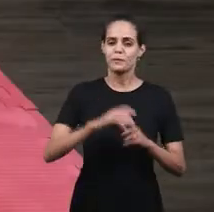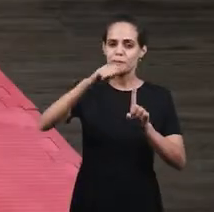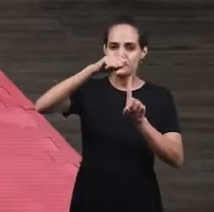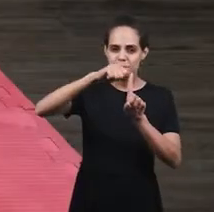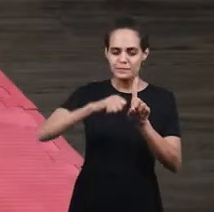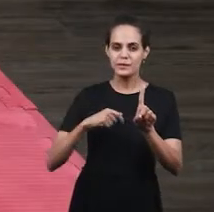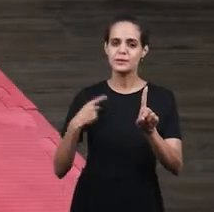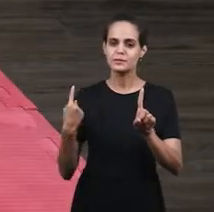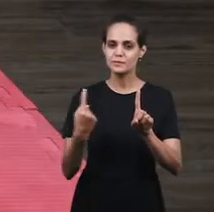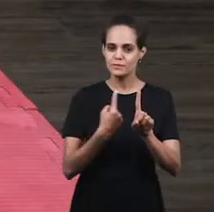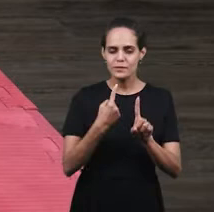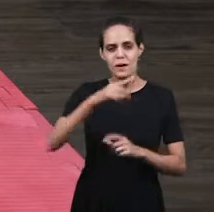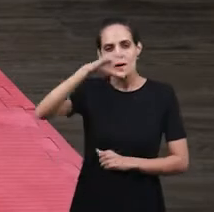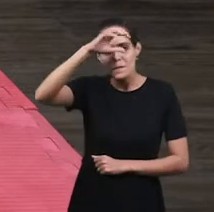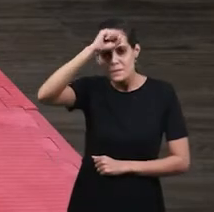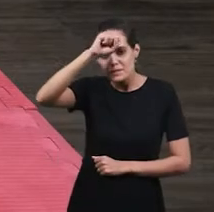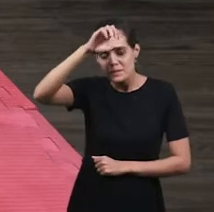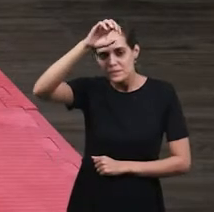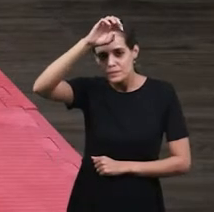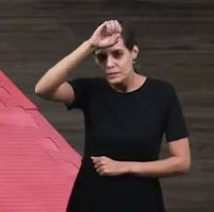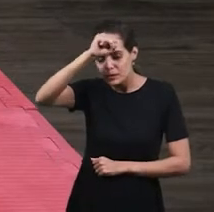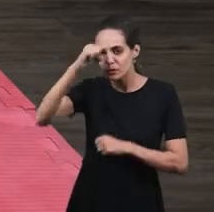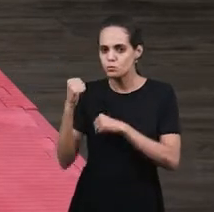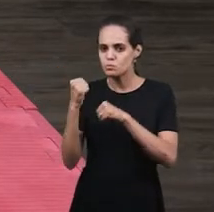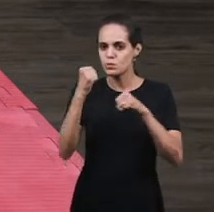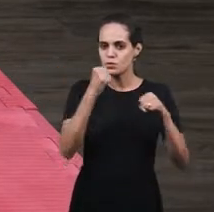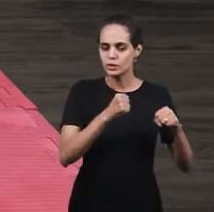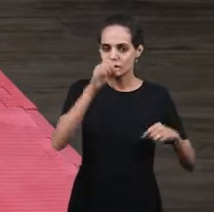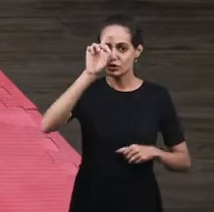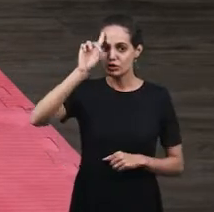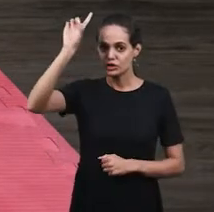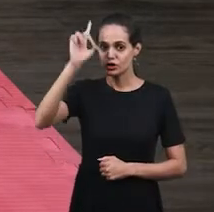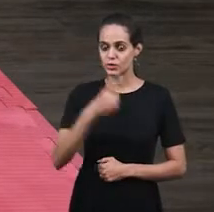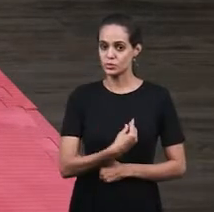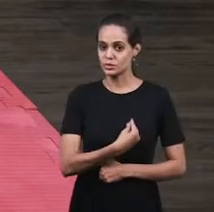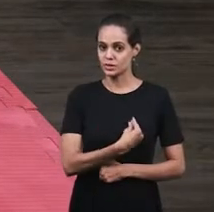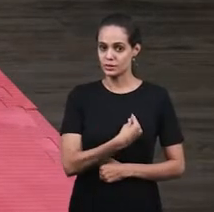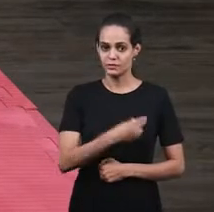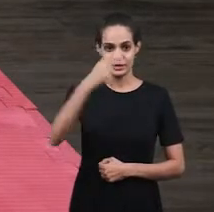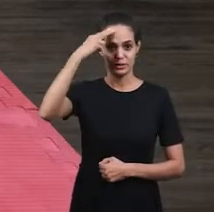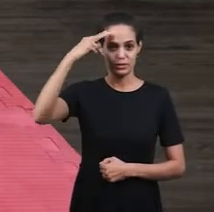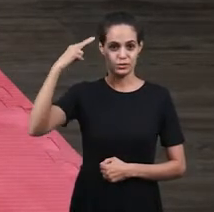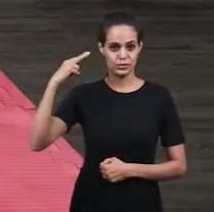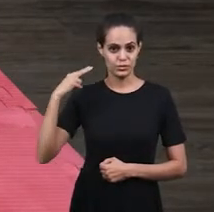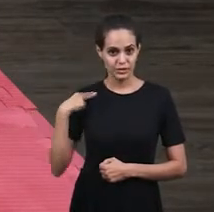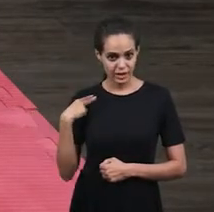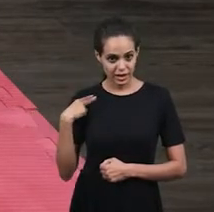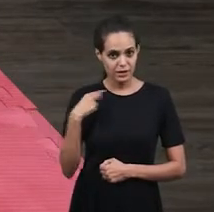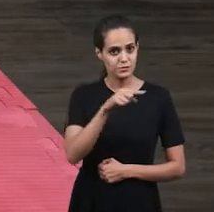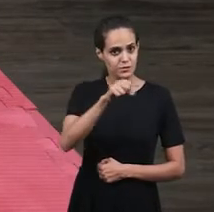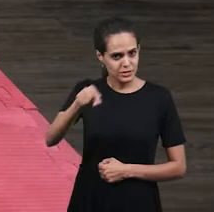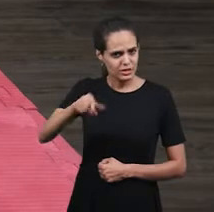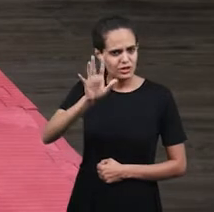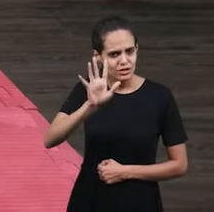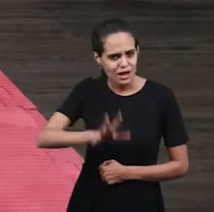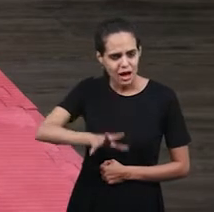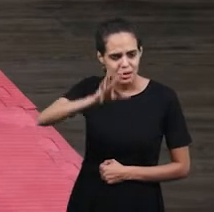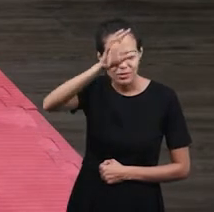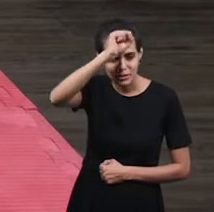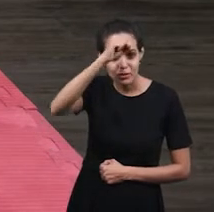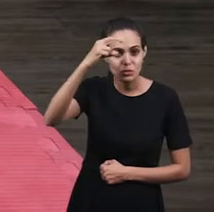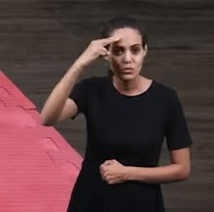Este mes nosotros estamos aprendiendo sobre el poder de Dios en la vida de José. Y ustedes